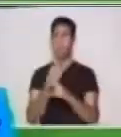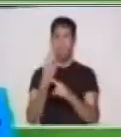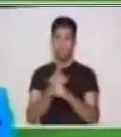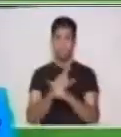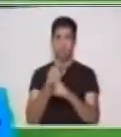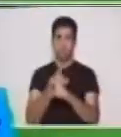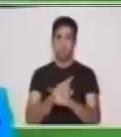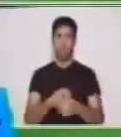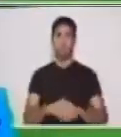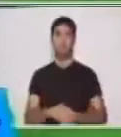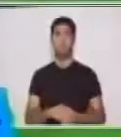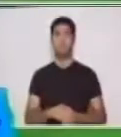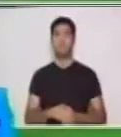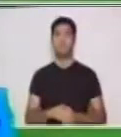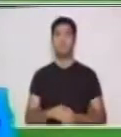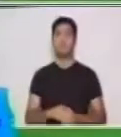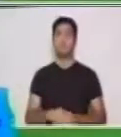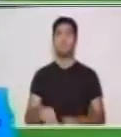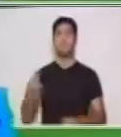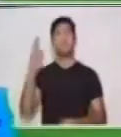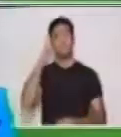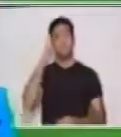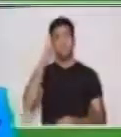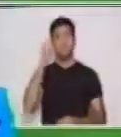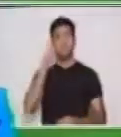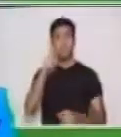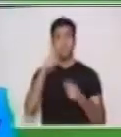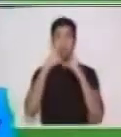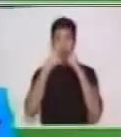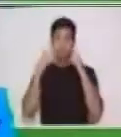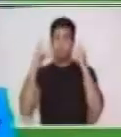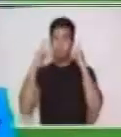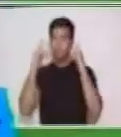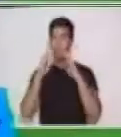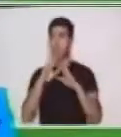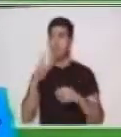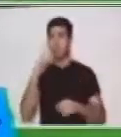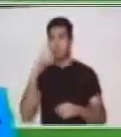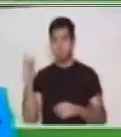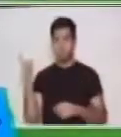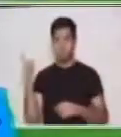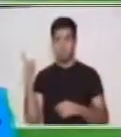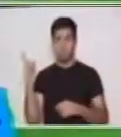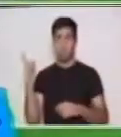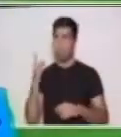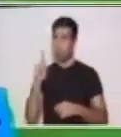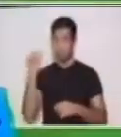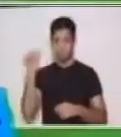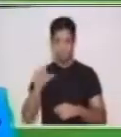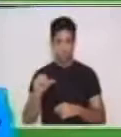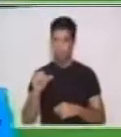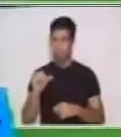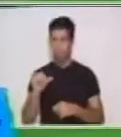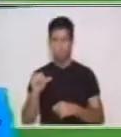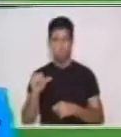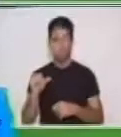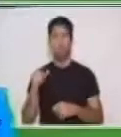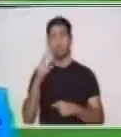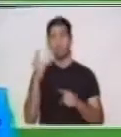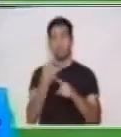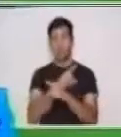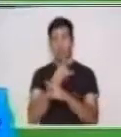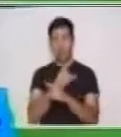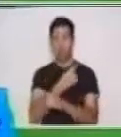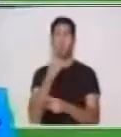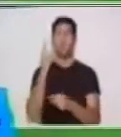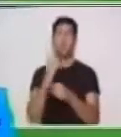tu mascarilla. Recuerda que el uso de la mascarilla no es en esta forma, porque estamos descuidando lo que es nuestra nariz, tiene